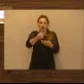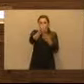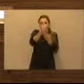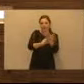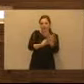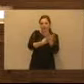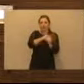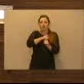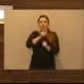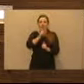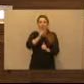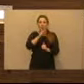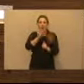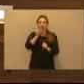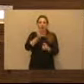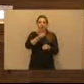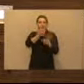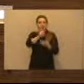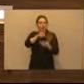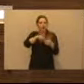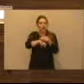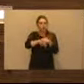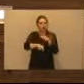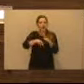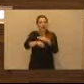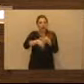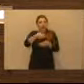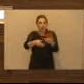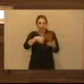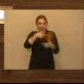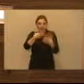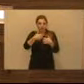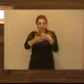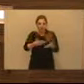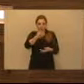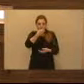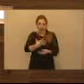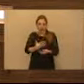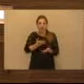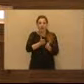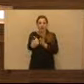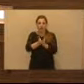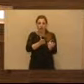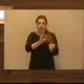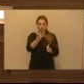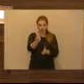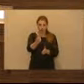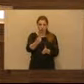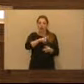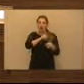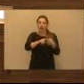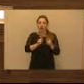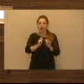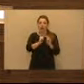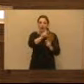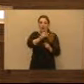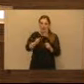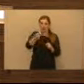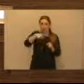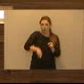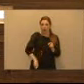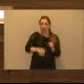No solo la información, sino gestionar los recursos para que esto funcione. Pues bien, hay dos vías. Una sería dotar de personal a